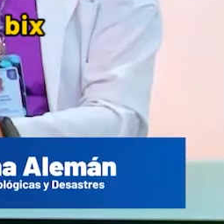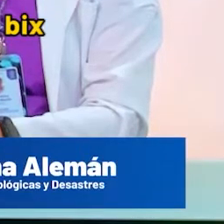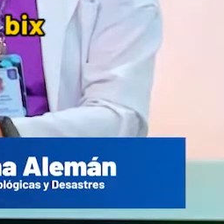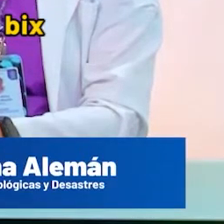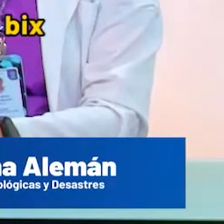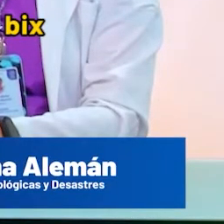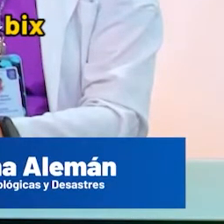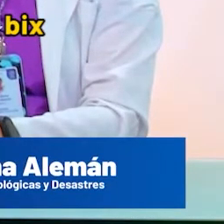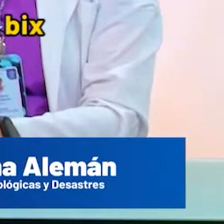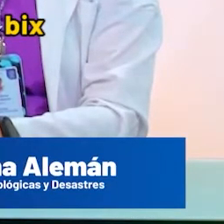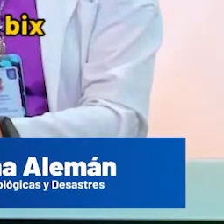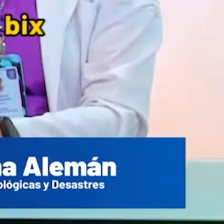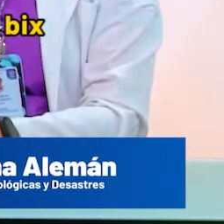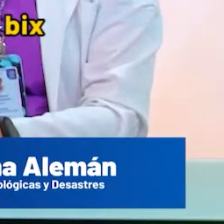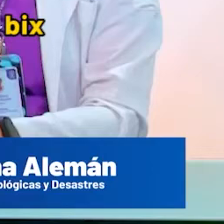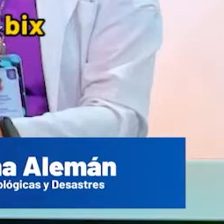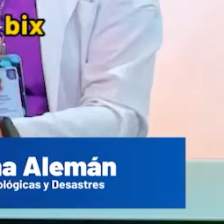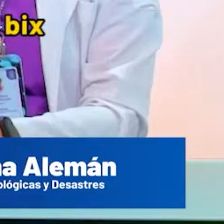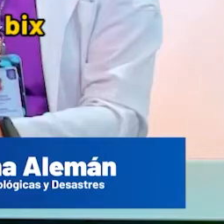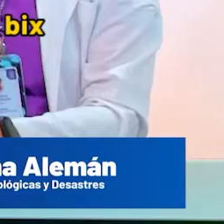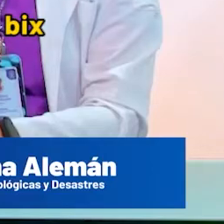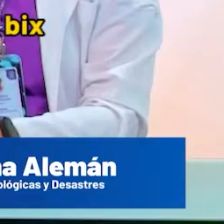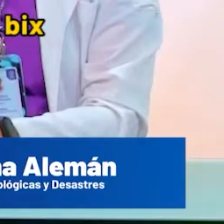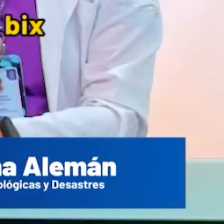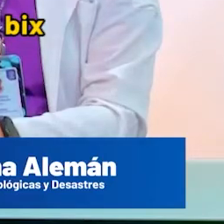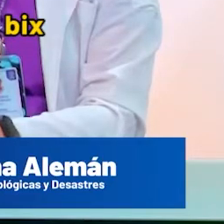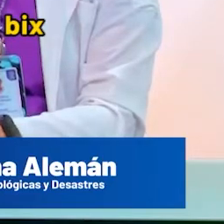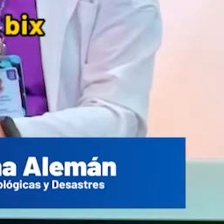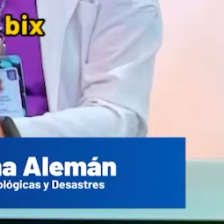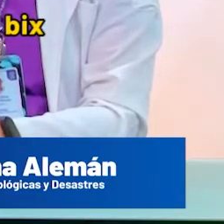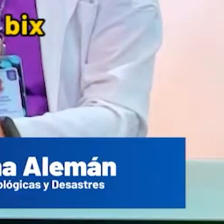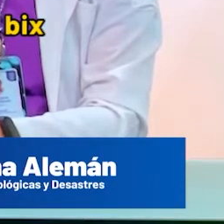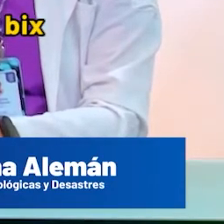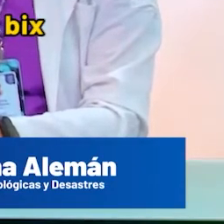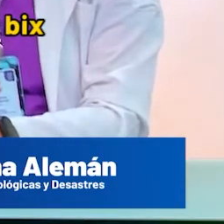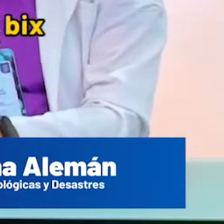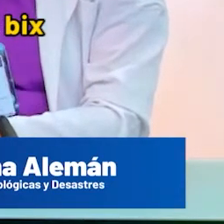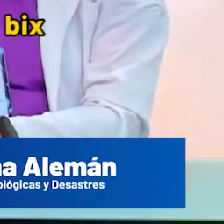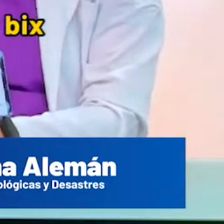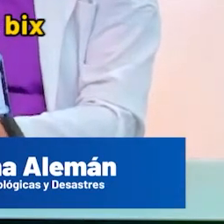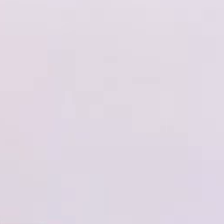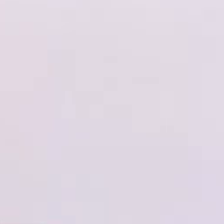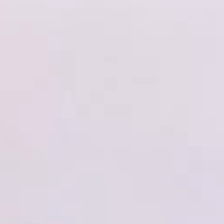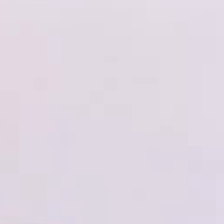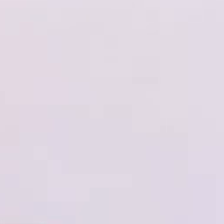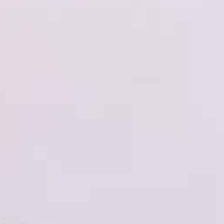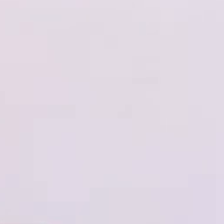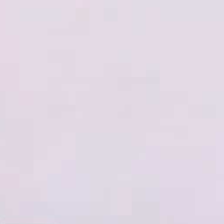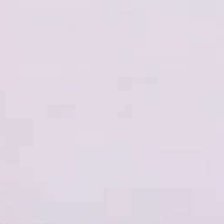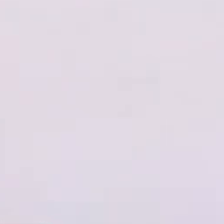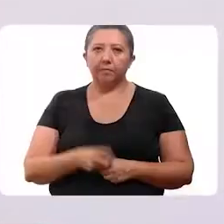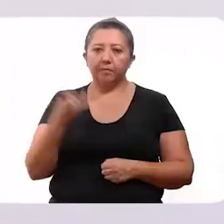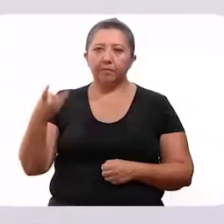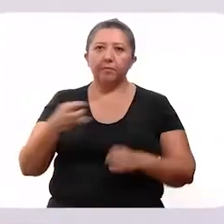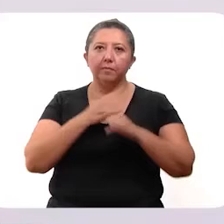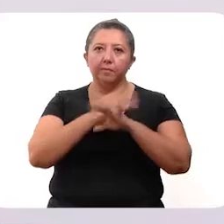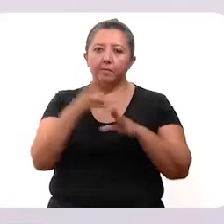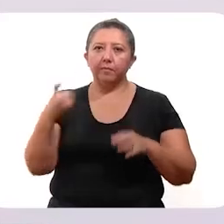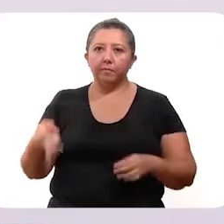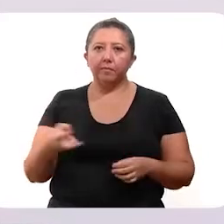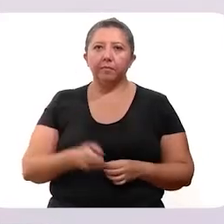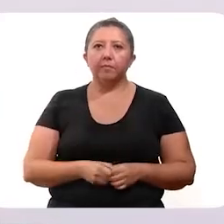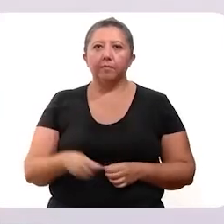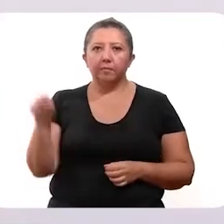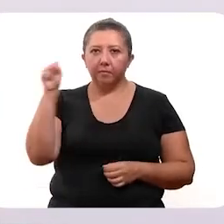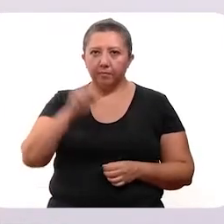Buenas tardes. A continuación, les presentaremos el parte médico relacionado al COVID-19. Adelante, Química. Gracias, doctor. Este es el parte